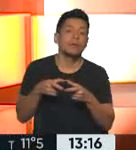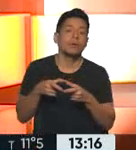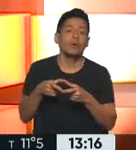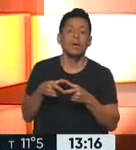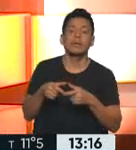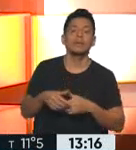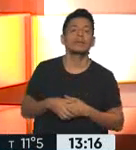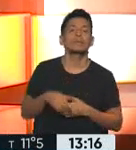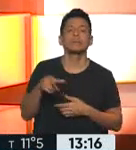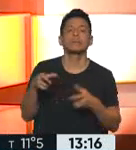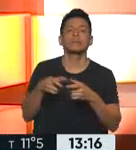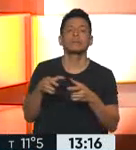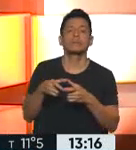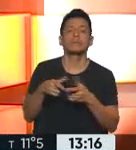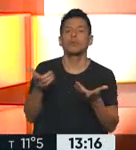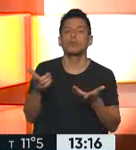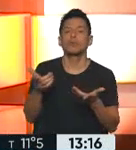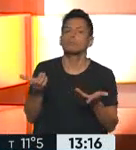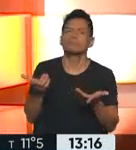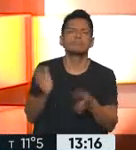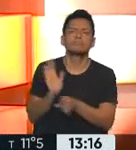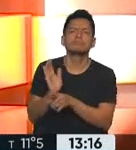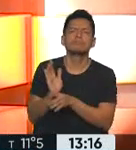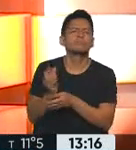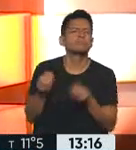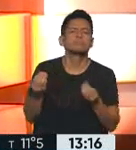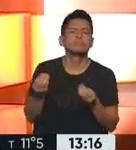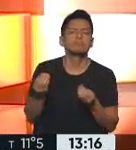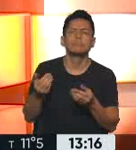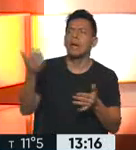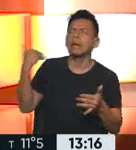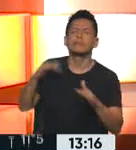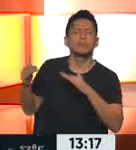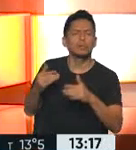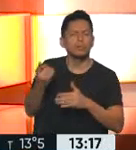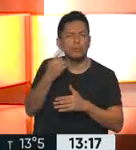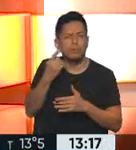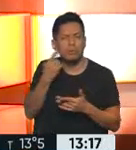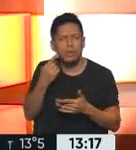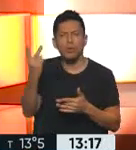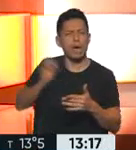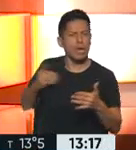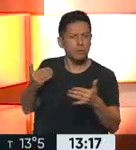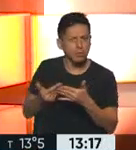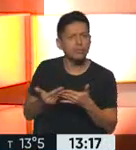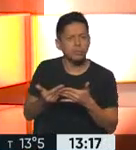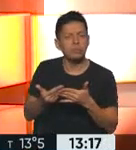de salir, es un disco que representa un poco también todo lo que nos pasó estos últimos dos años.